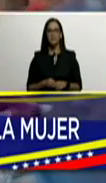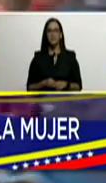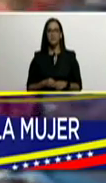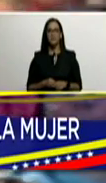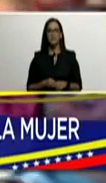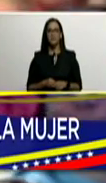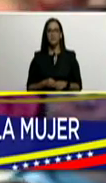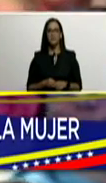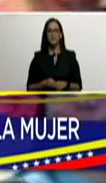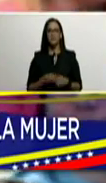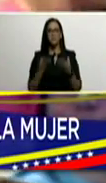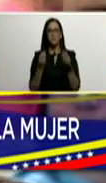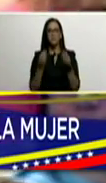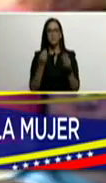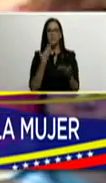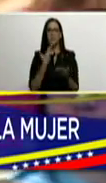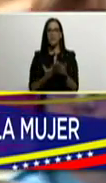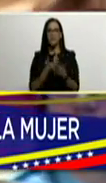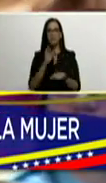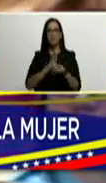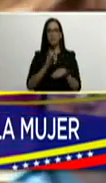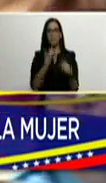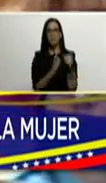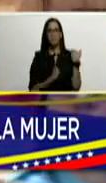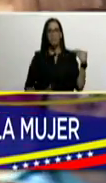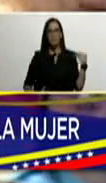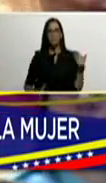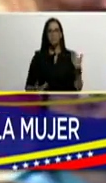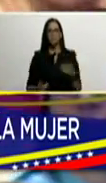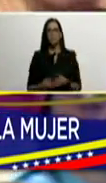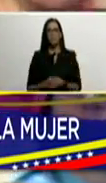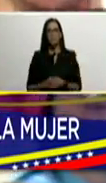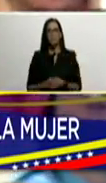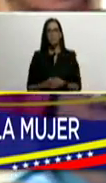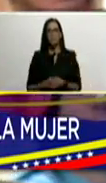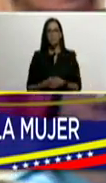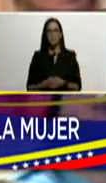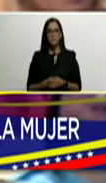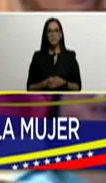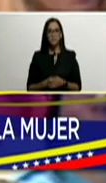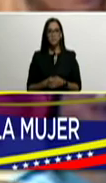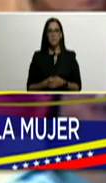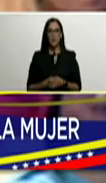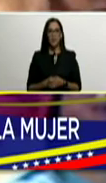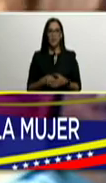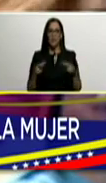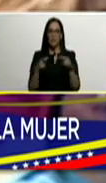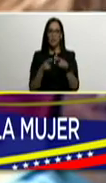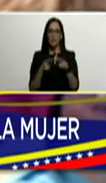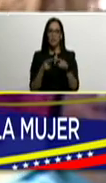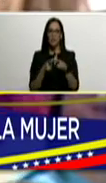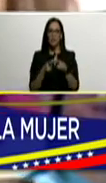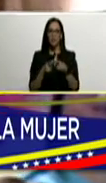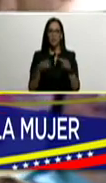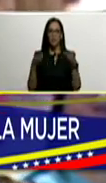Muchas gracias, ciudadano presidente. Efectivamente, el equipo que lo